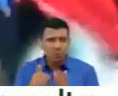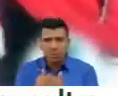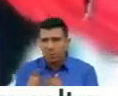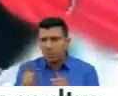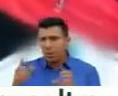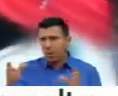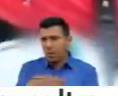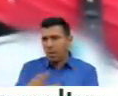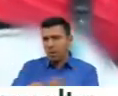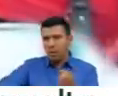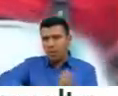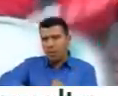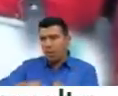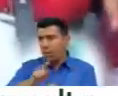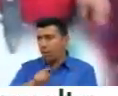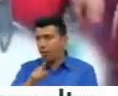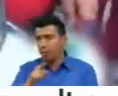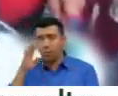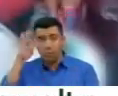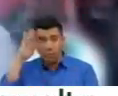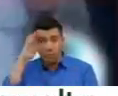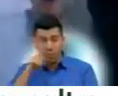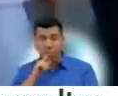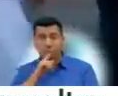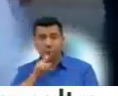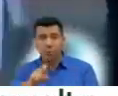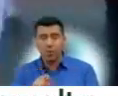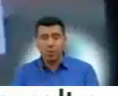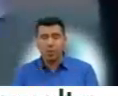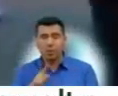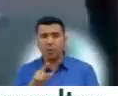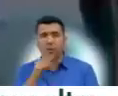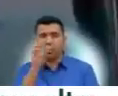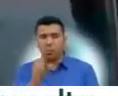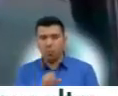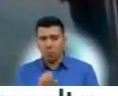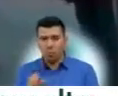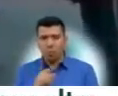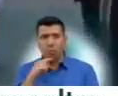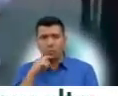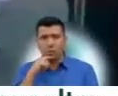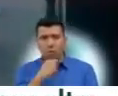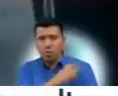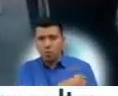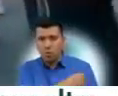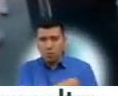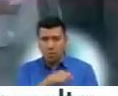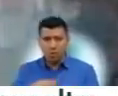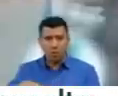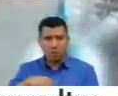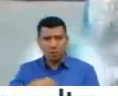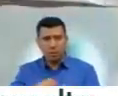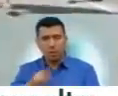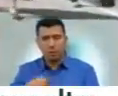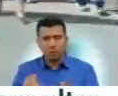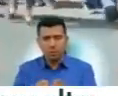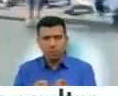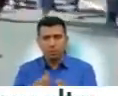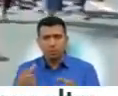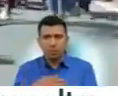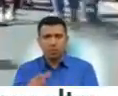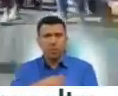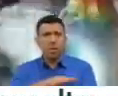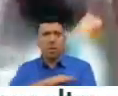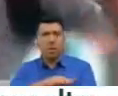apoyo y acompañamiento de la Policía Metropolitana de Bucaramanga, la Cruz Roja de Santander y la Oficina de la Población LGBTI de la